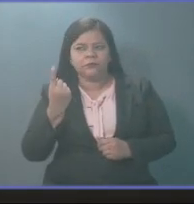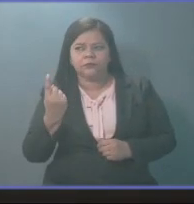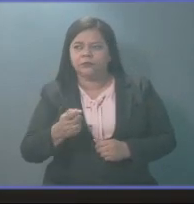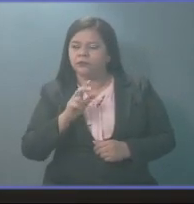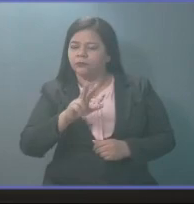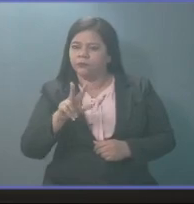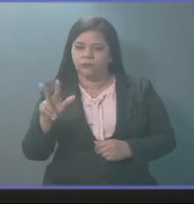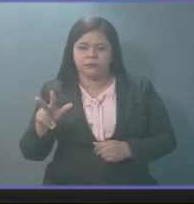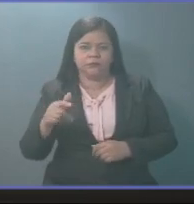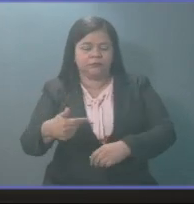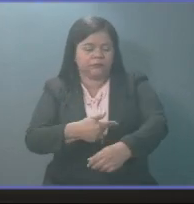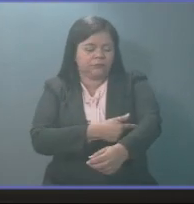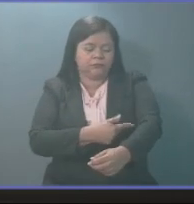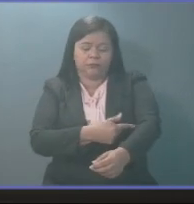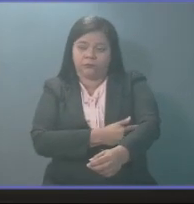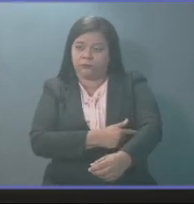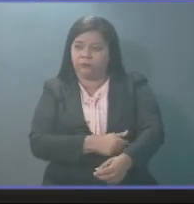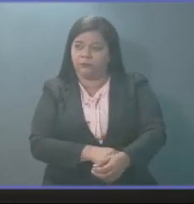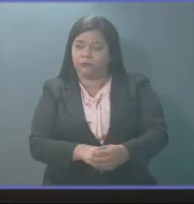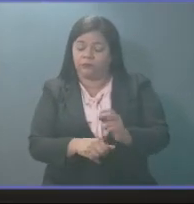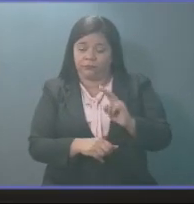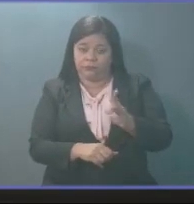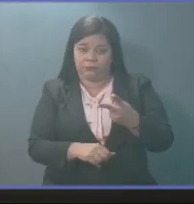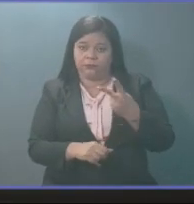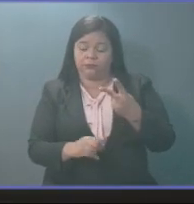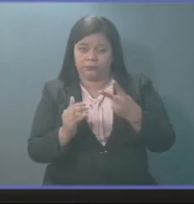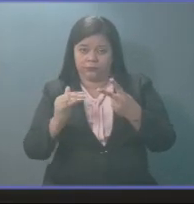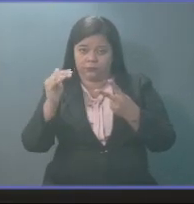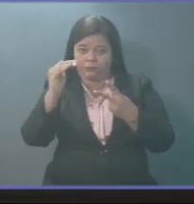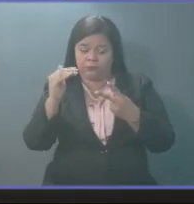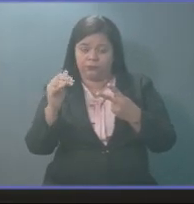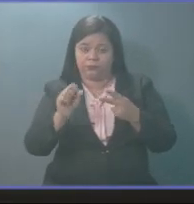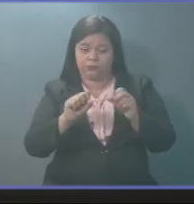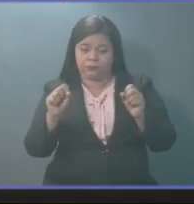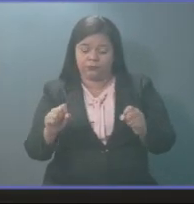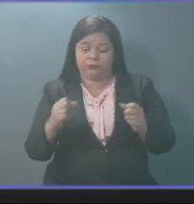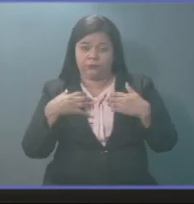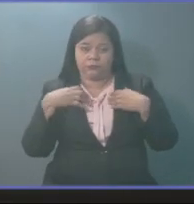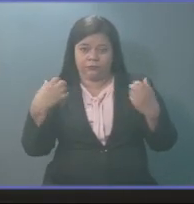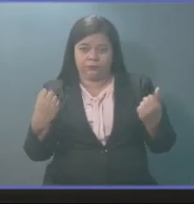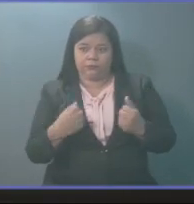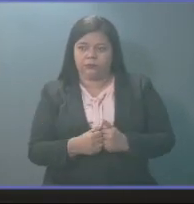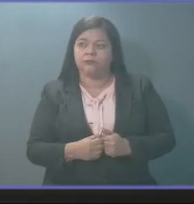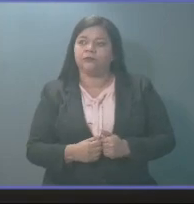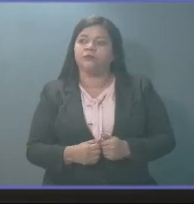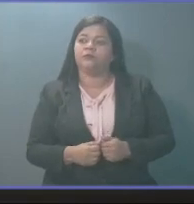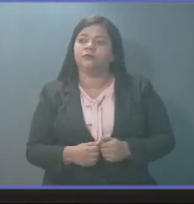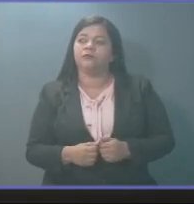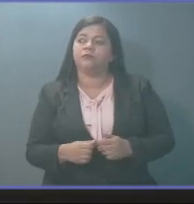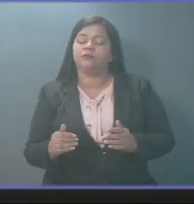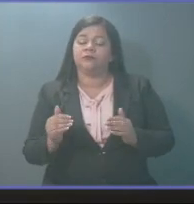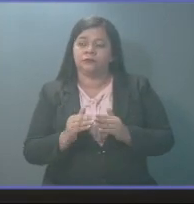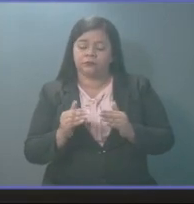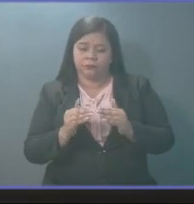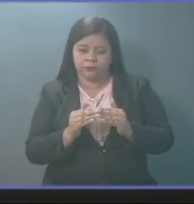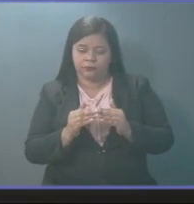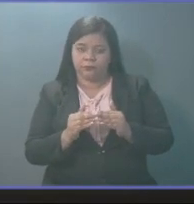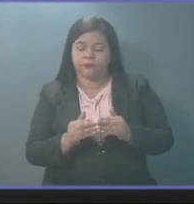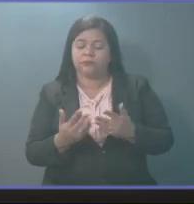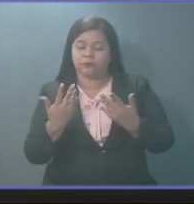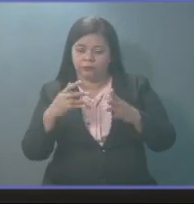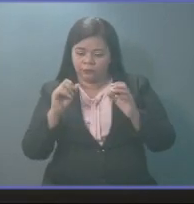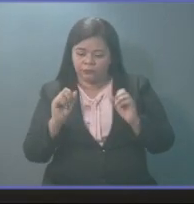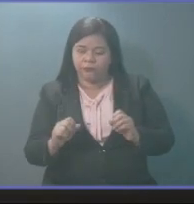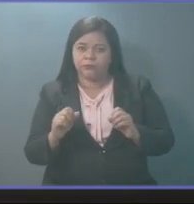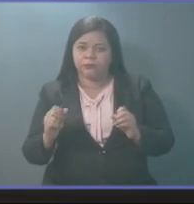hospitales del nivel 2 del Sistema Integrado de Salud, sino también que se